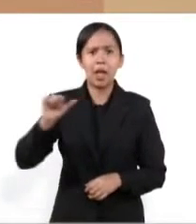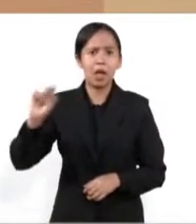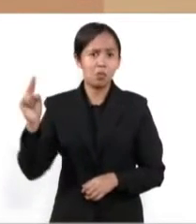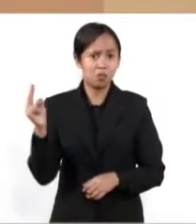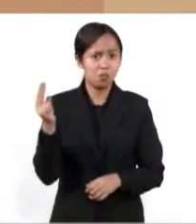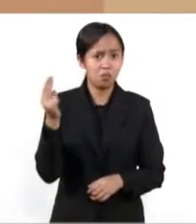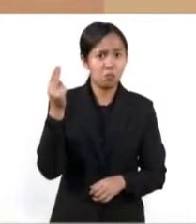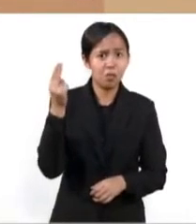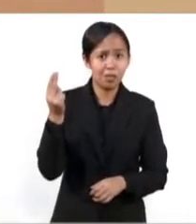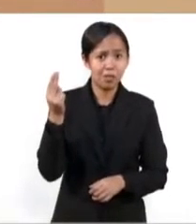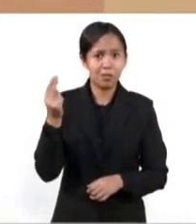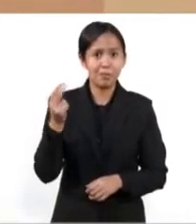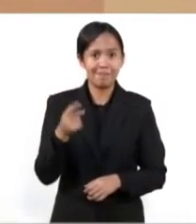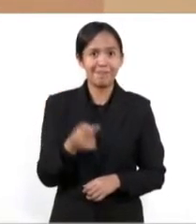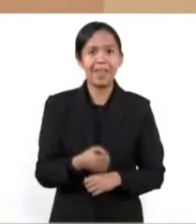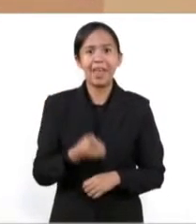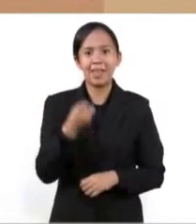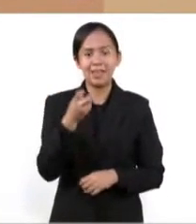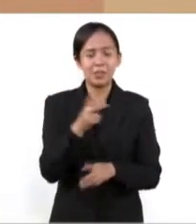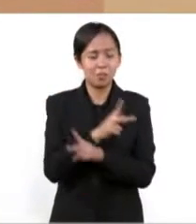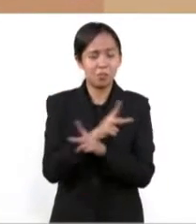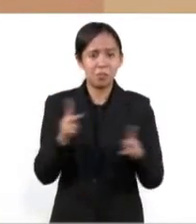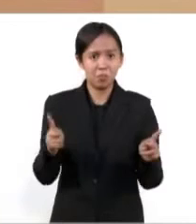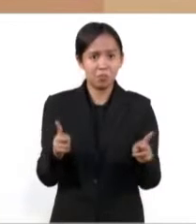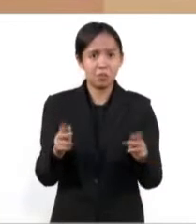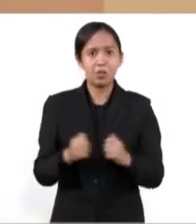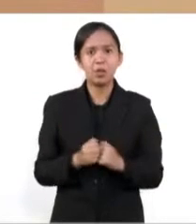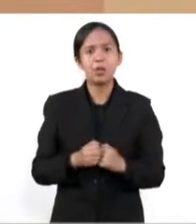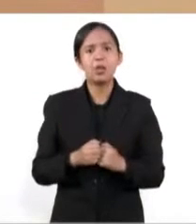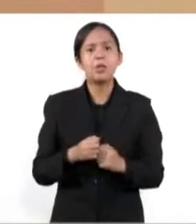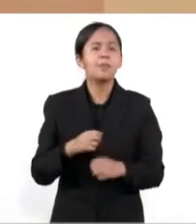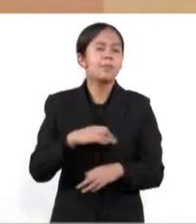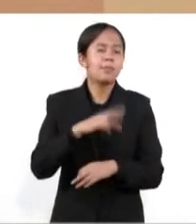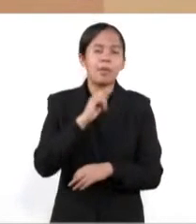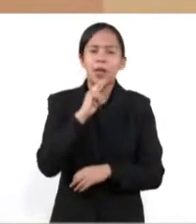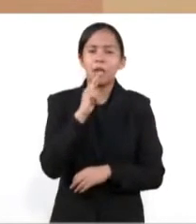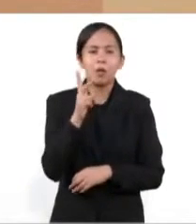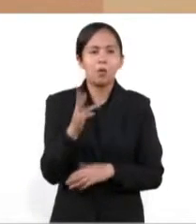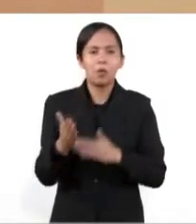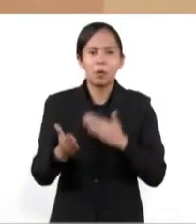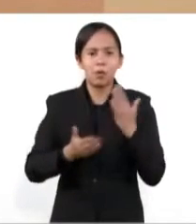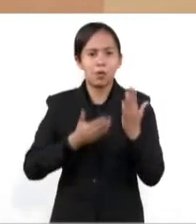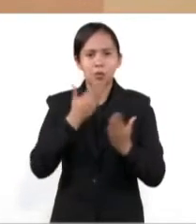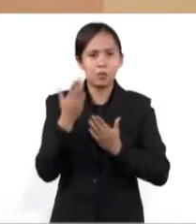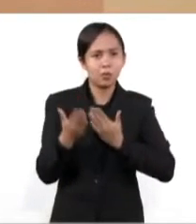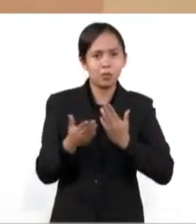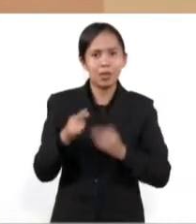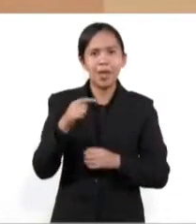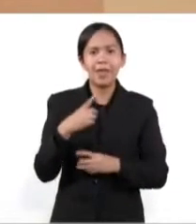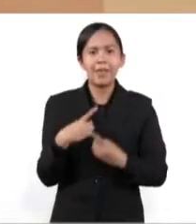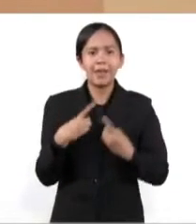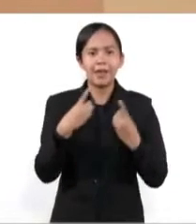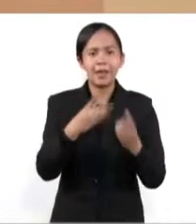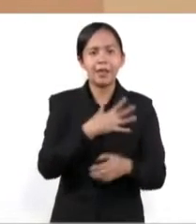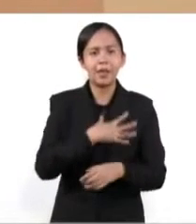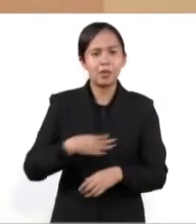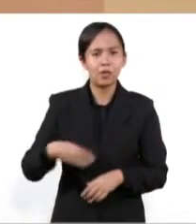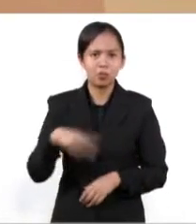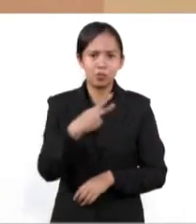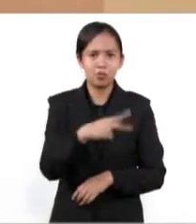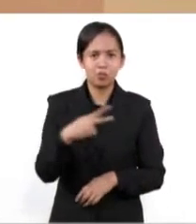las preparatorias y la universidad pública sean la mejor educación que le podamos dar a nuestros hijos y a nuestras